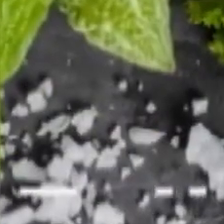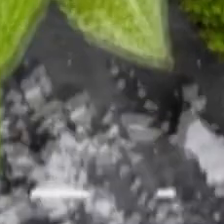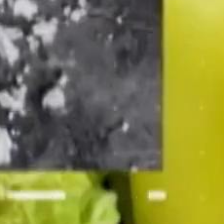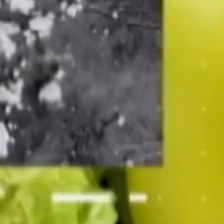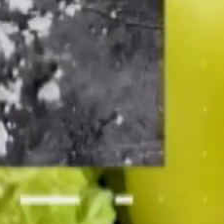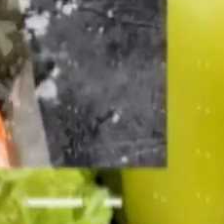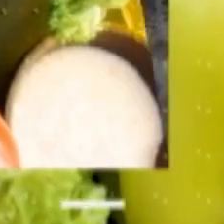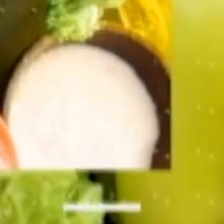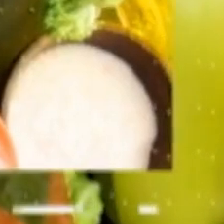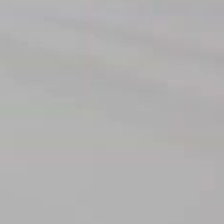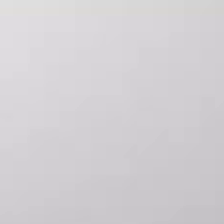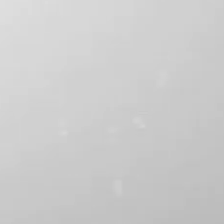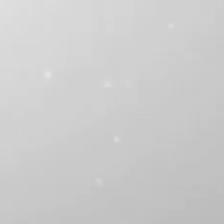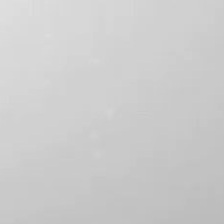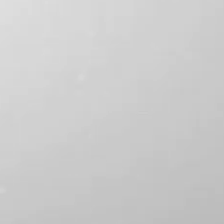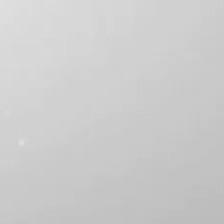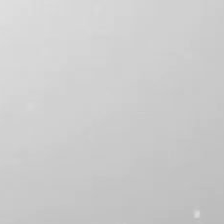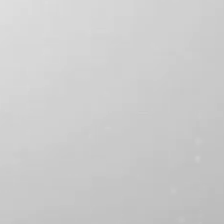vísceras.